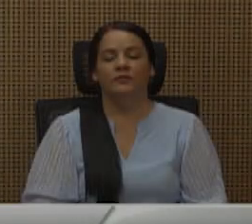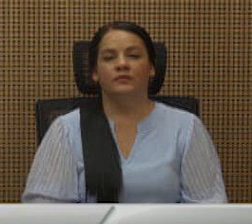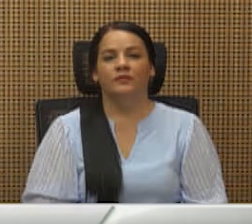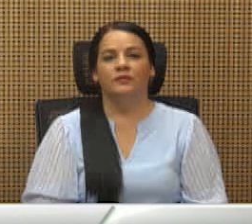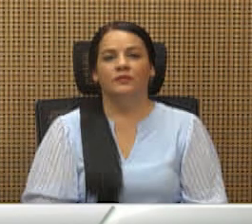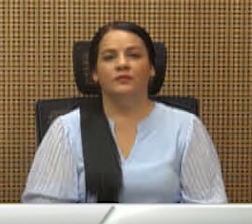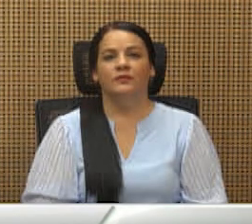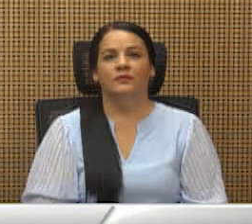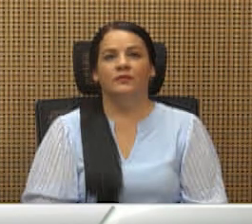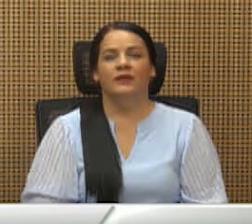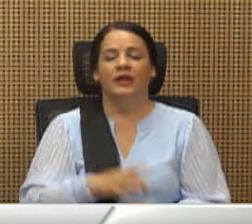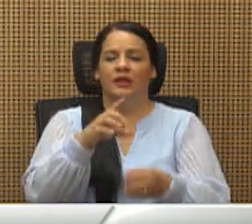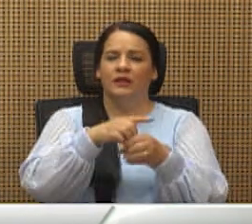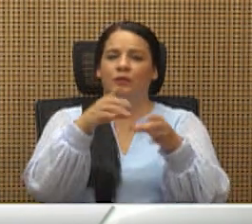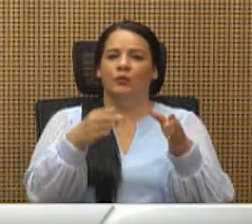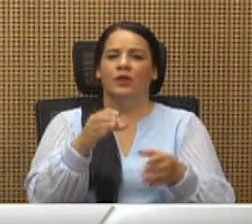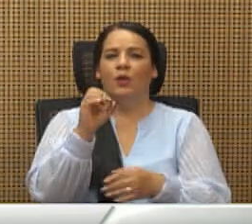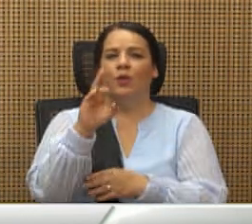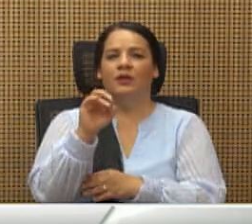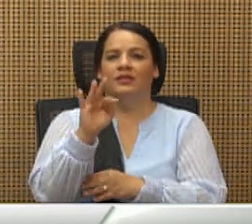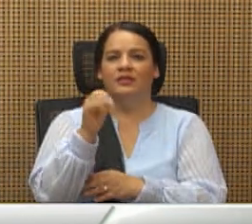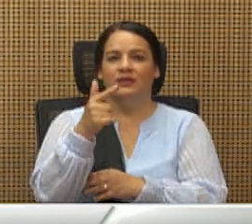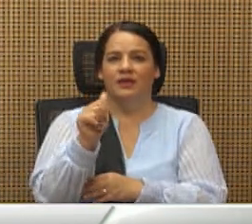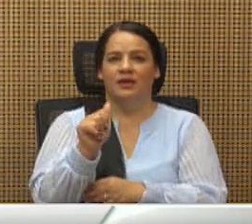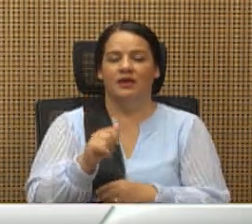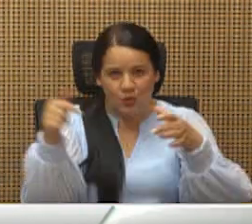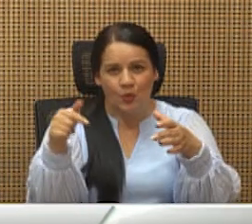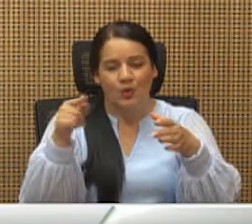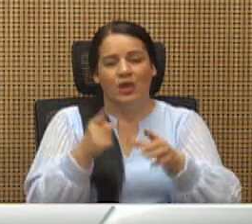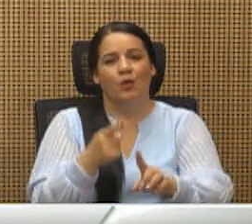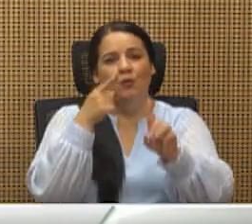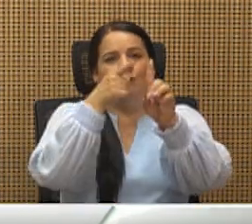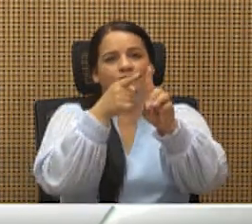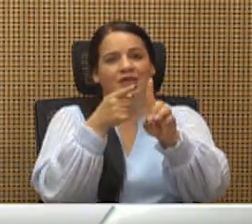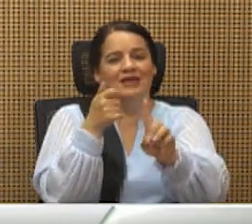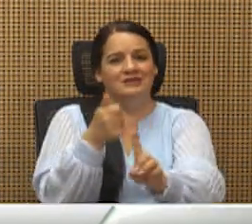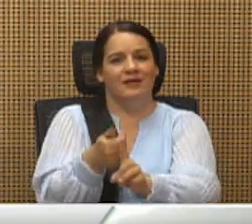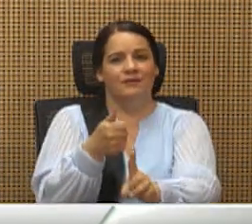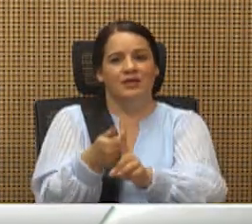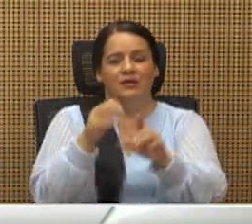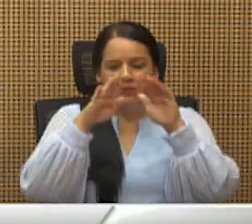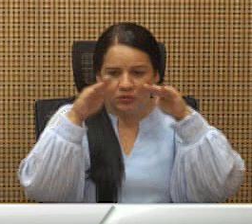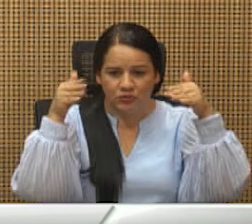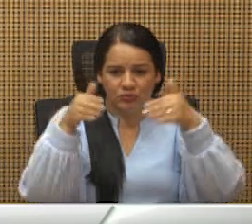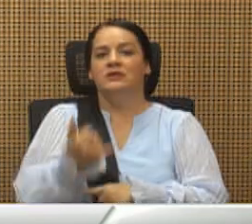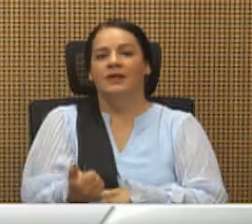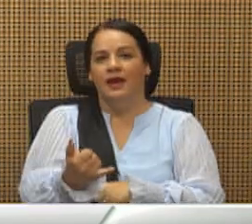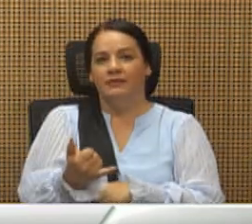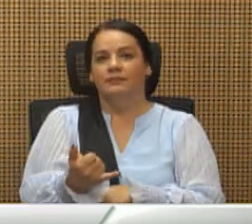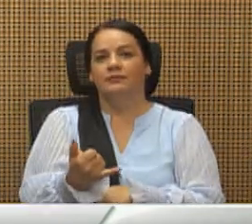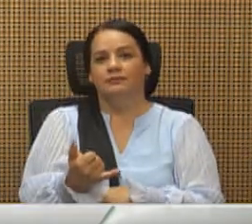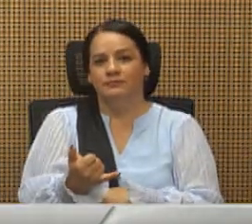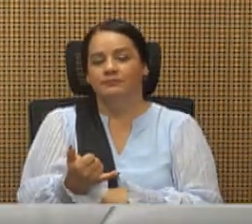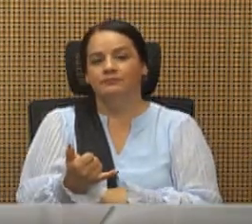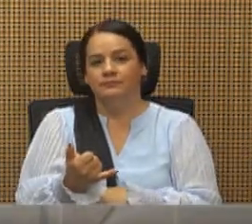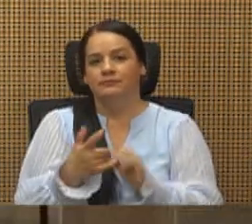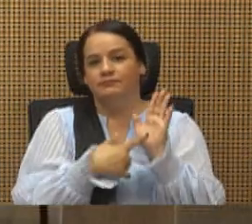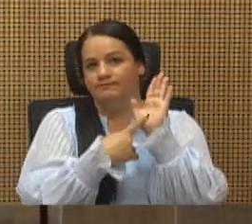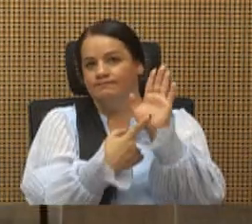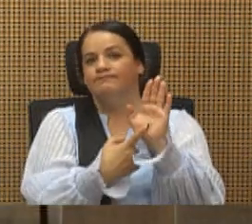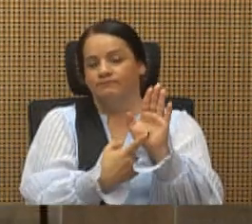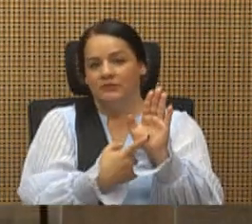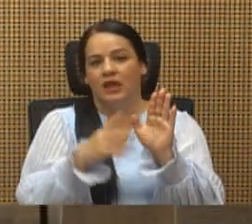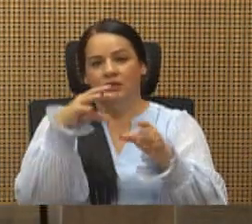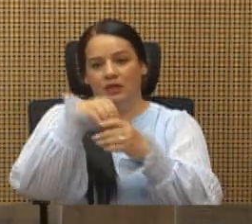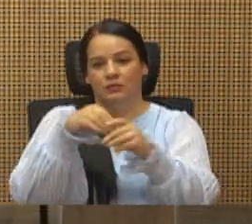el plenario legislativo aprobó en su trámite de primer debate el expediente 22470 que crea el Sistema Nacional